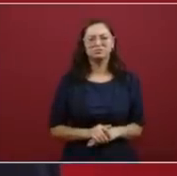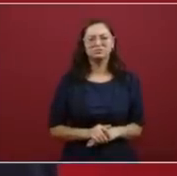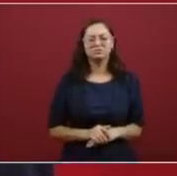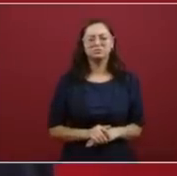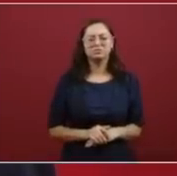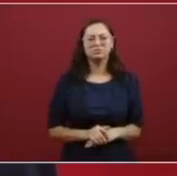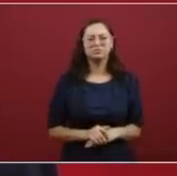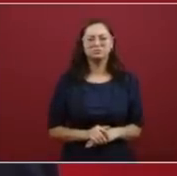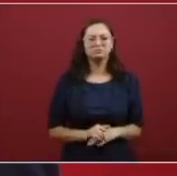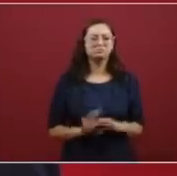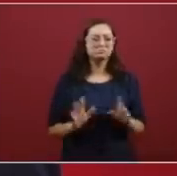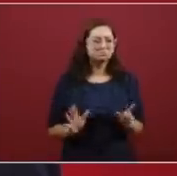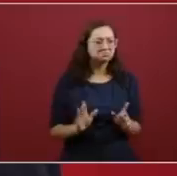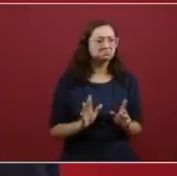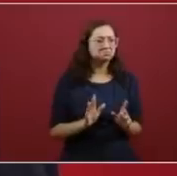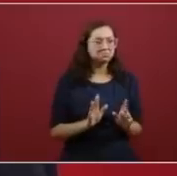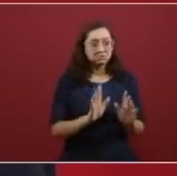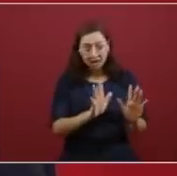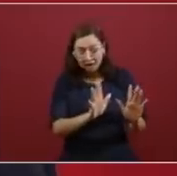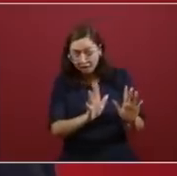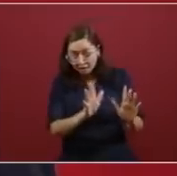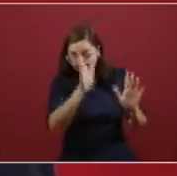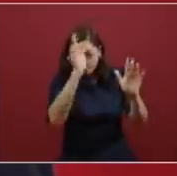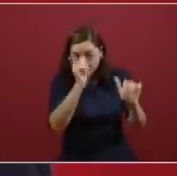un acuerdo